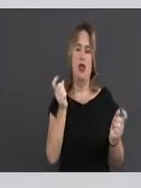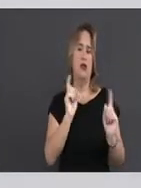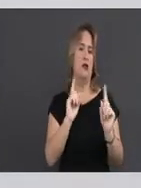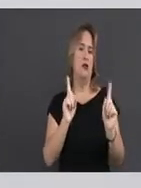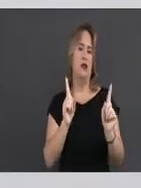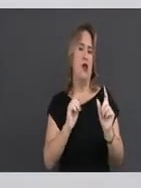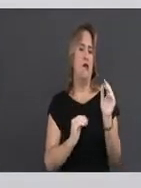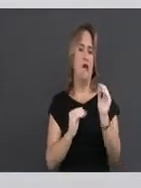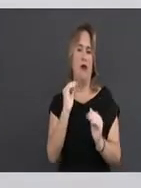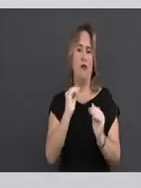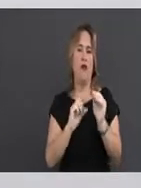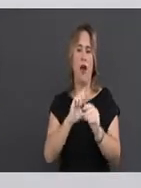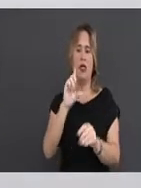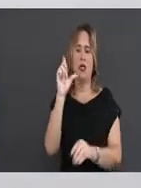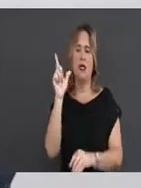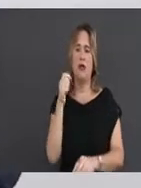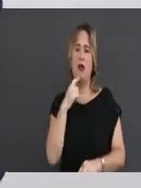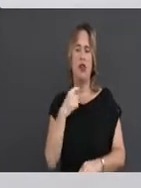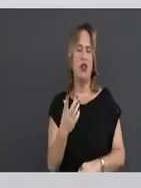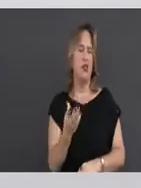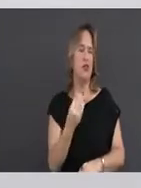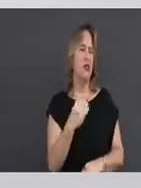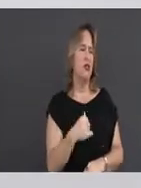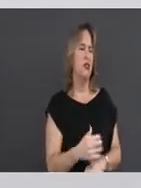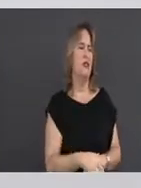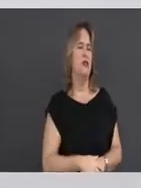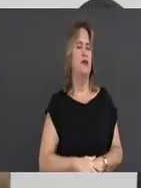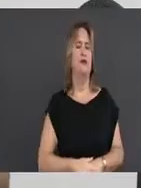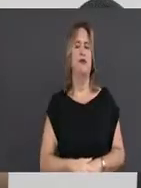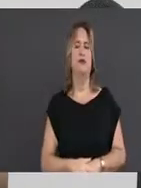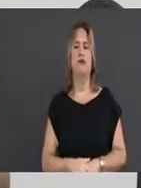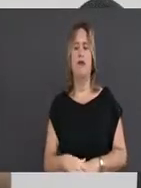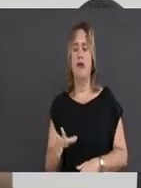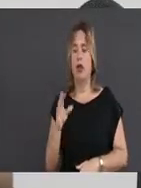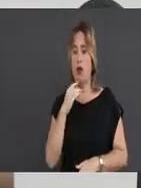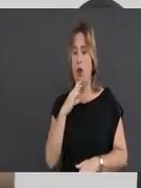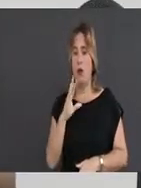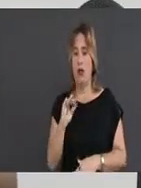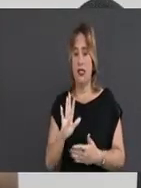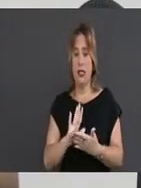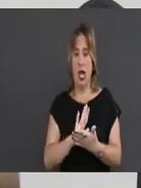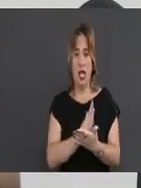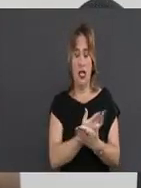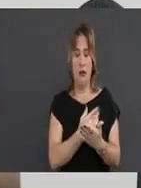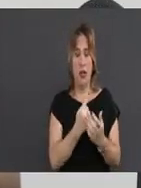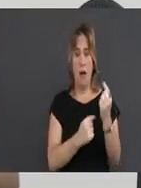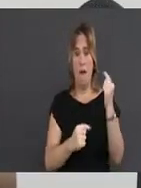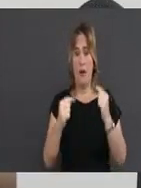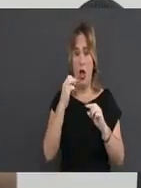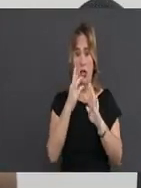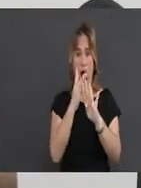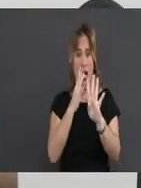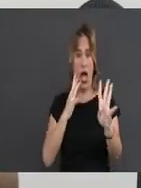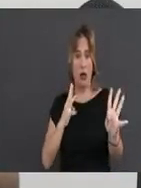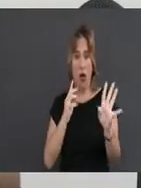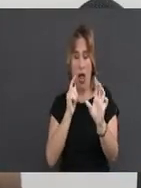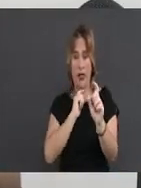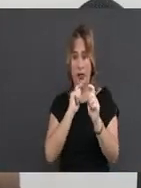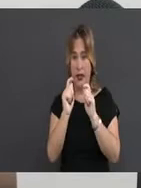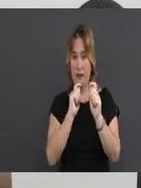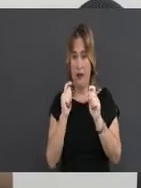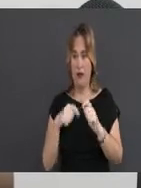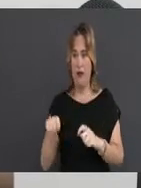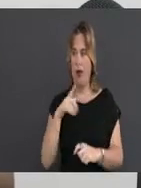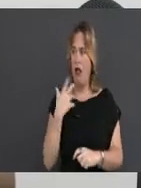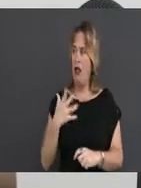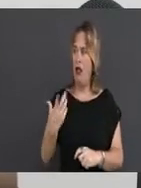suficientemente estable en este momento. ¿Qué tiene que decir al respecto? Bueno, como decía, eliminamos la prioridad precisamente por criterios de la